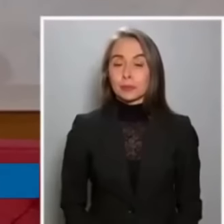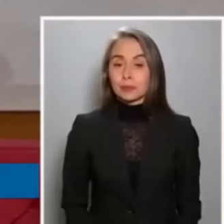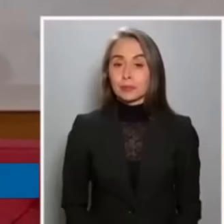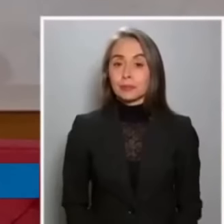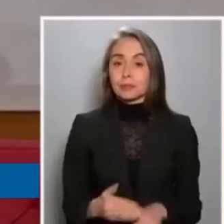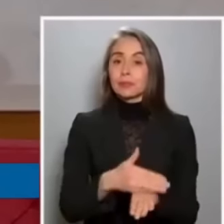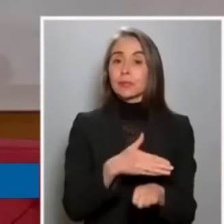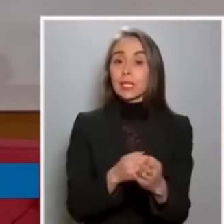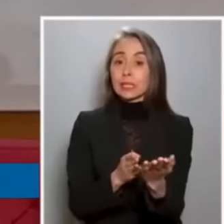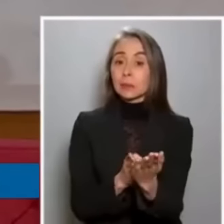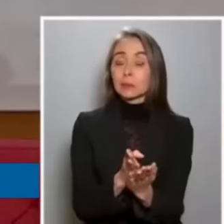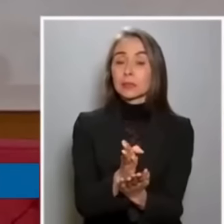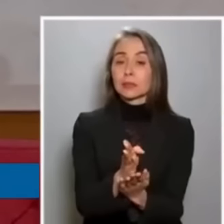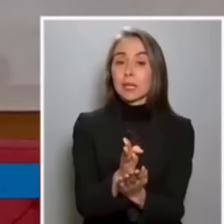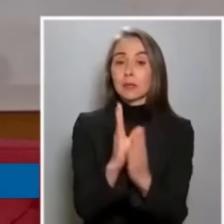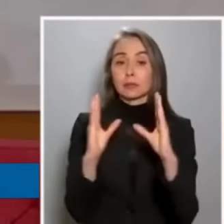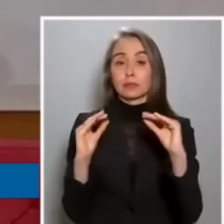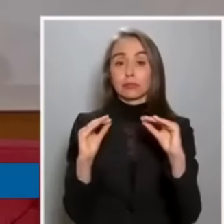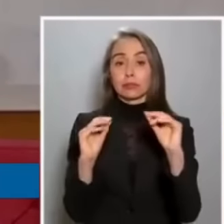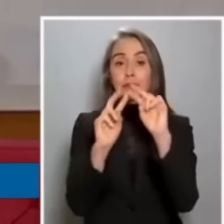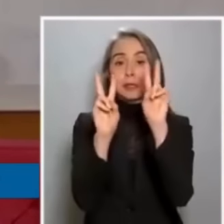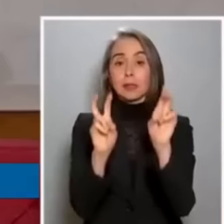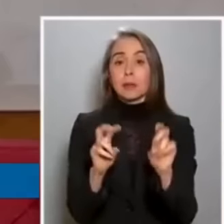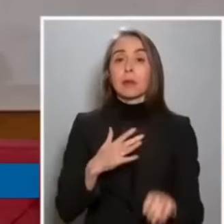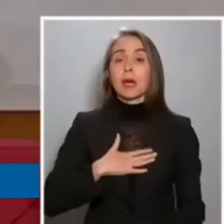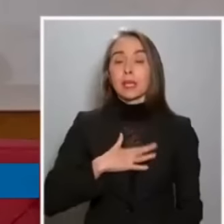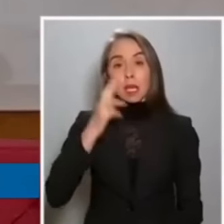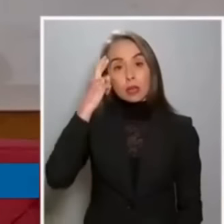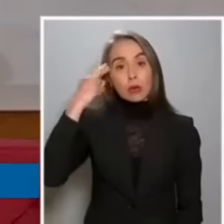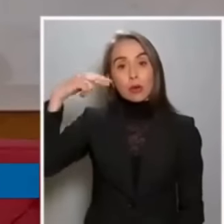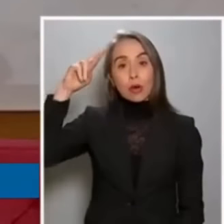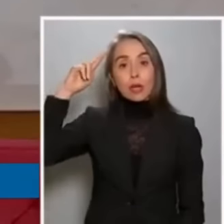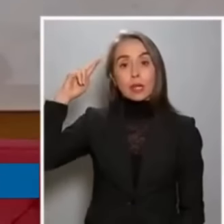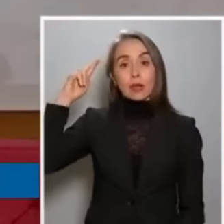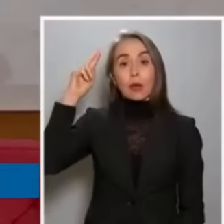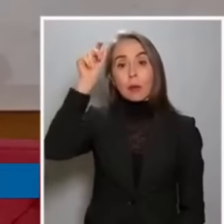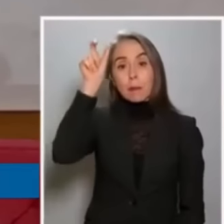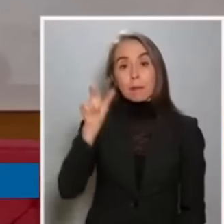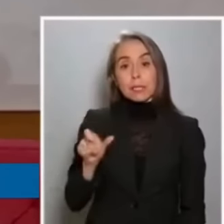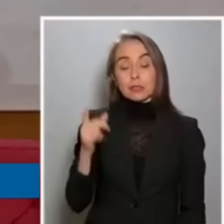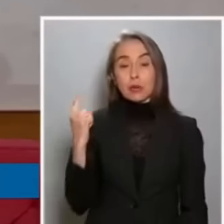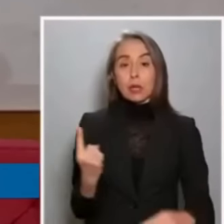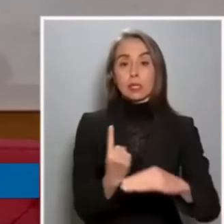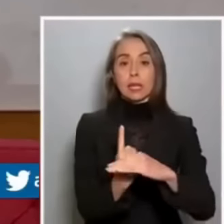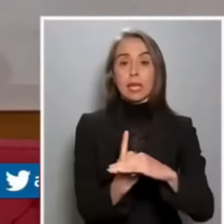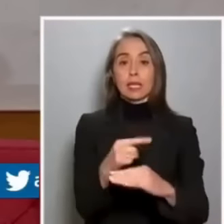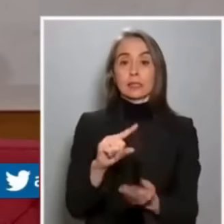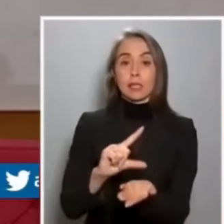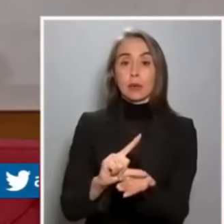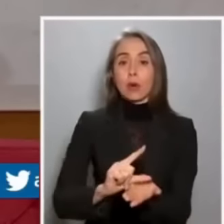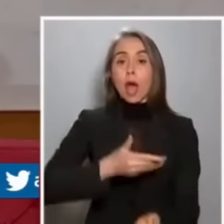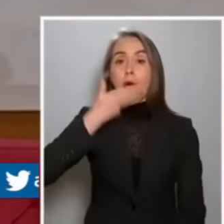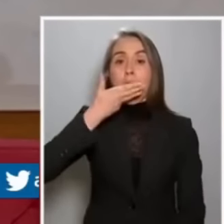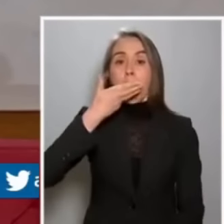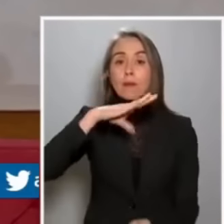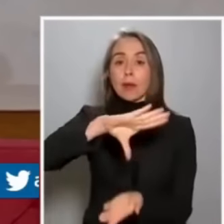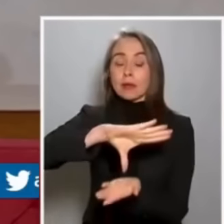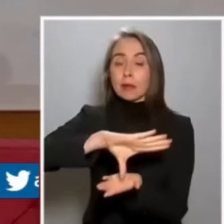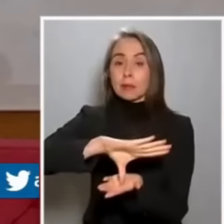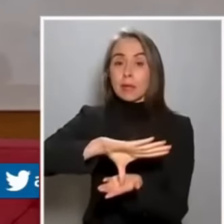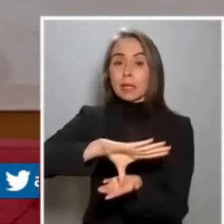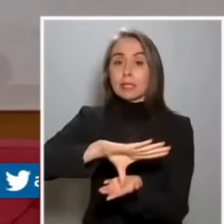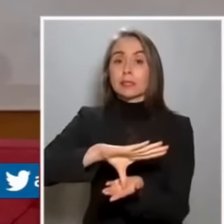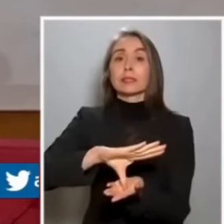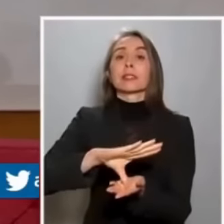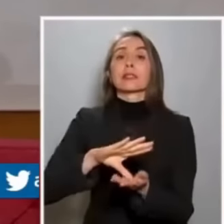Antes de entrar en materia, quisiera recordar a quien desde este mismo lugar se dirigiera a la Nación en el